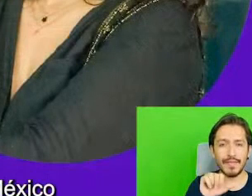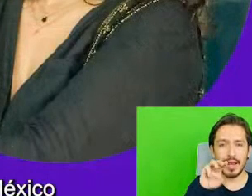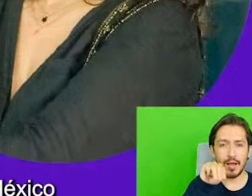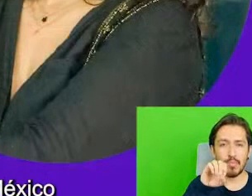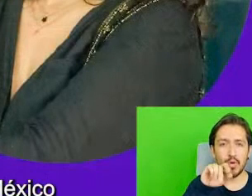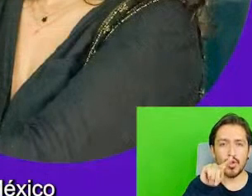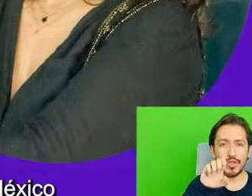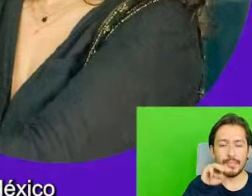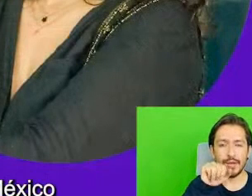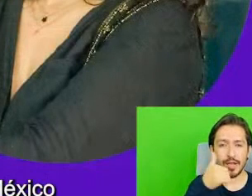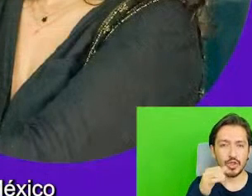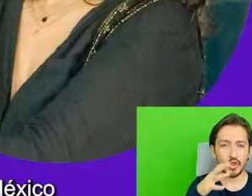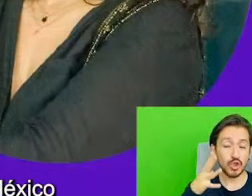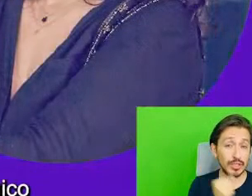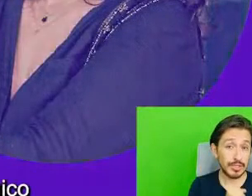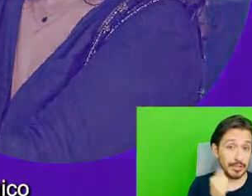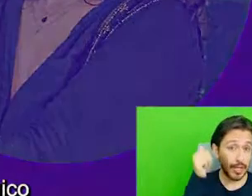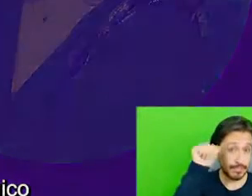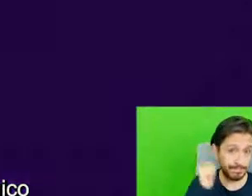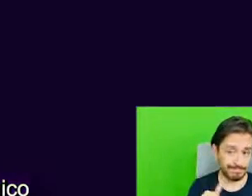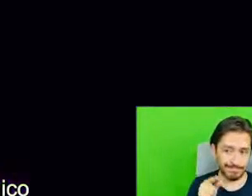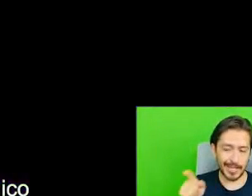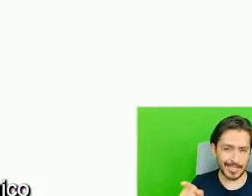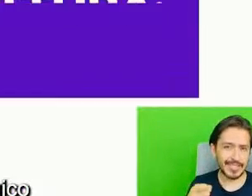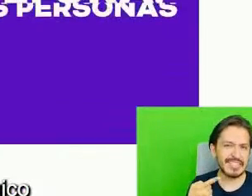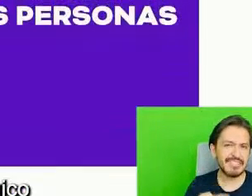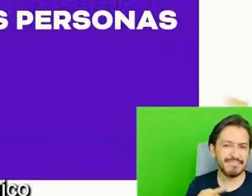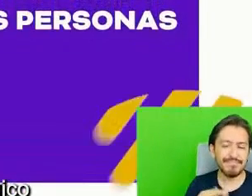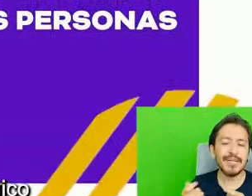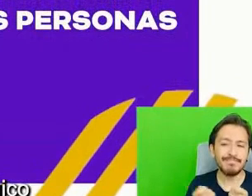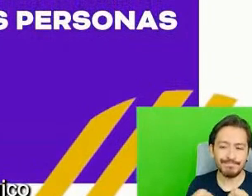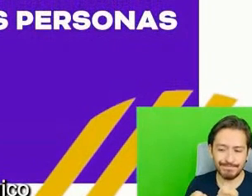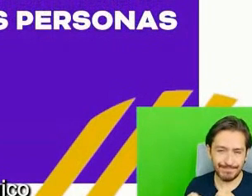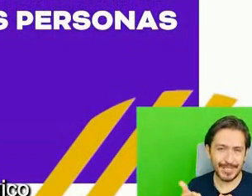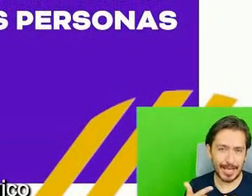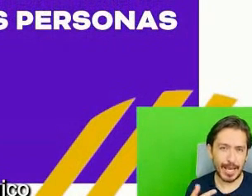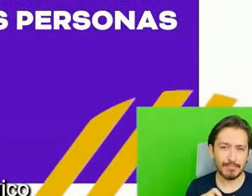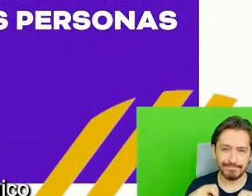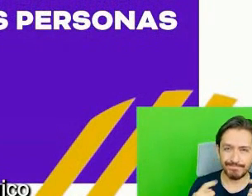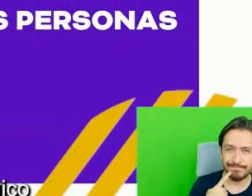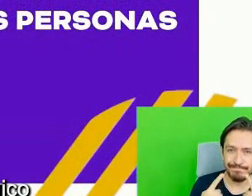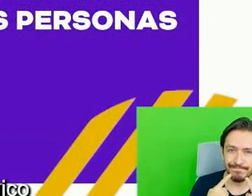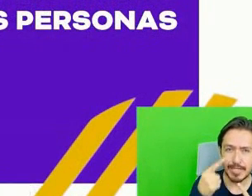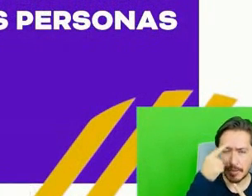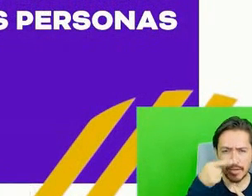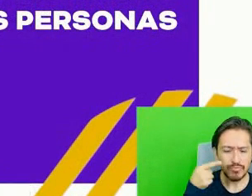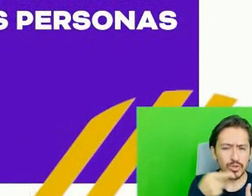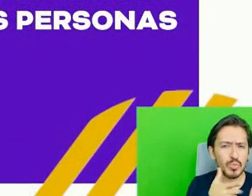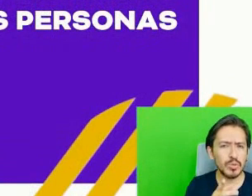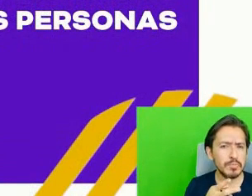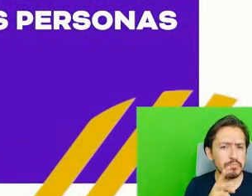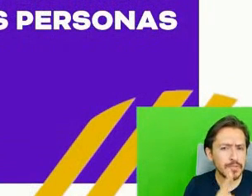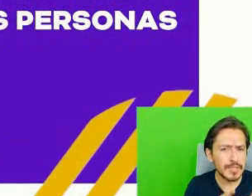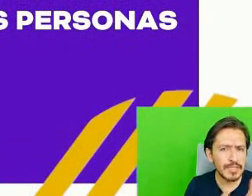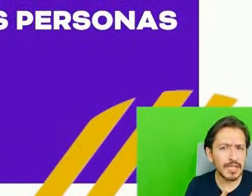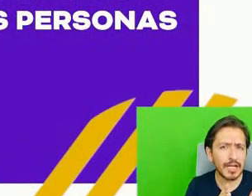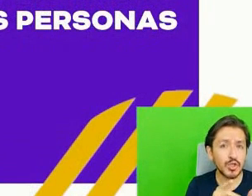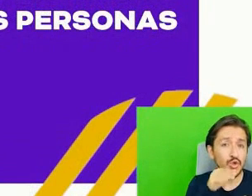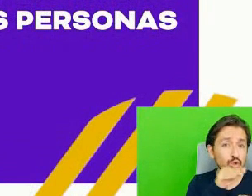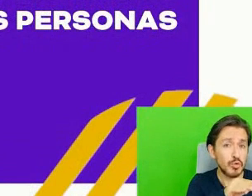en México, quien moderará esta mesa en la que se compartirá el proceso metodológico y de creación del Programa Innovación para la